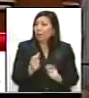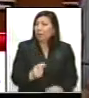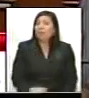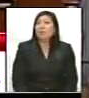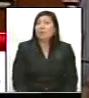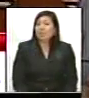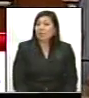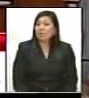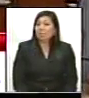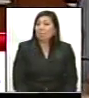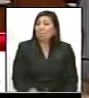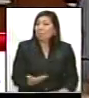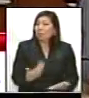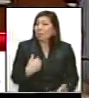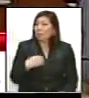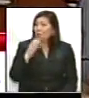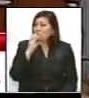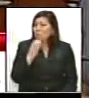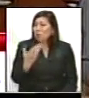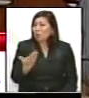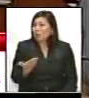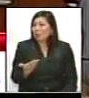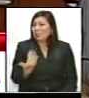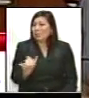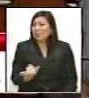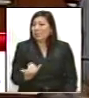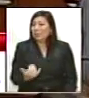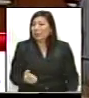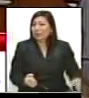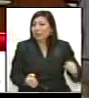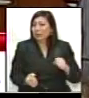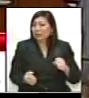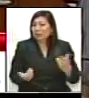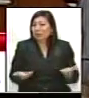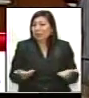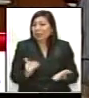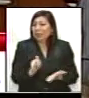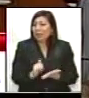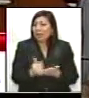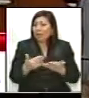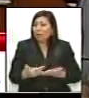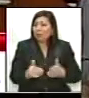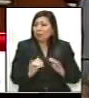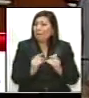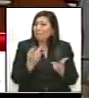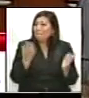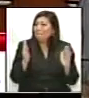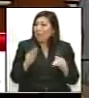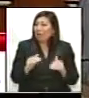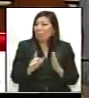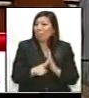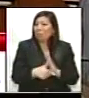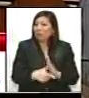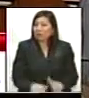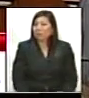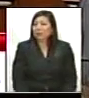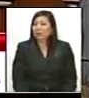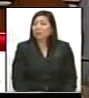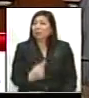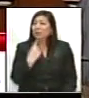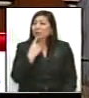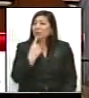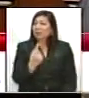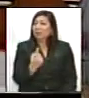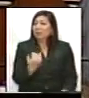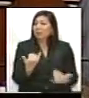quintanilla que parece que lo que buscan típico de la izquierda comunista es que las cosas se deterioren para después tener argumentos y decir